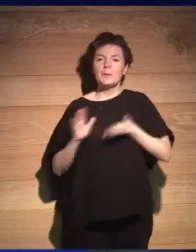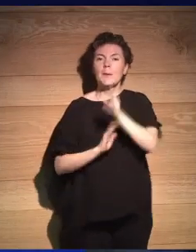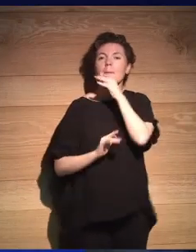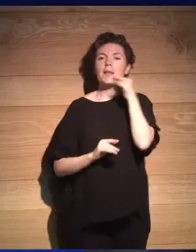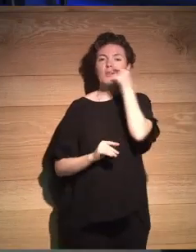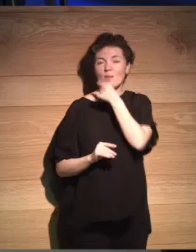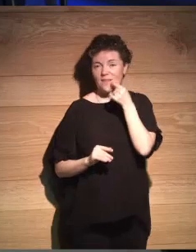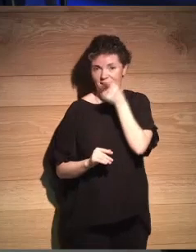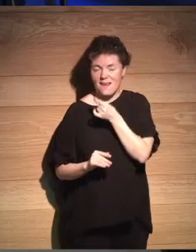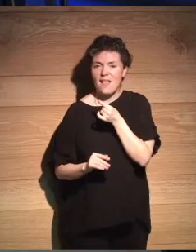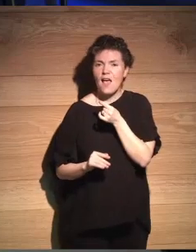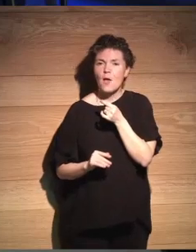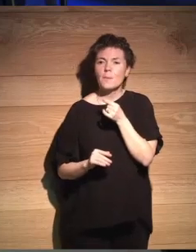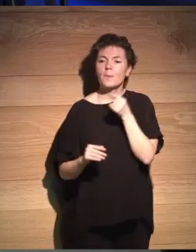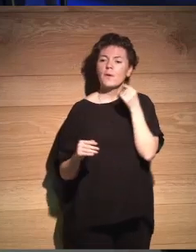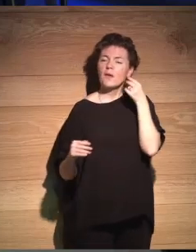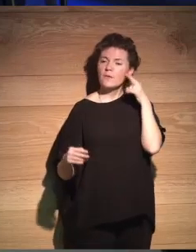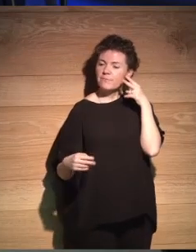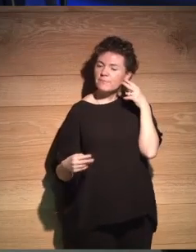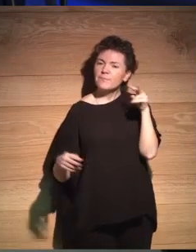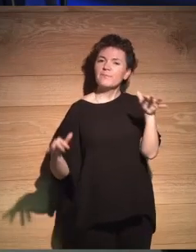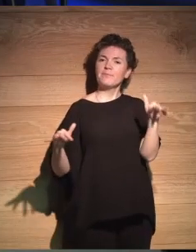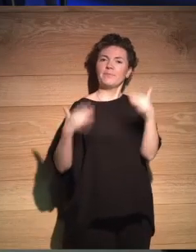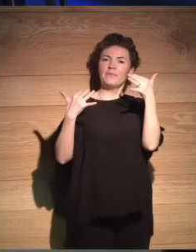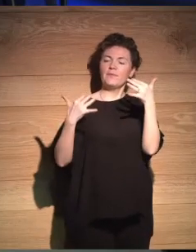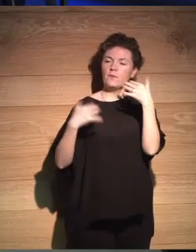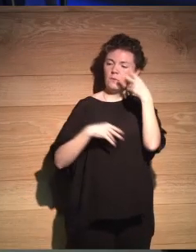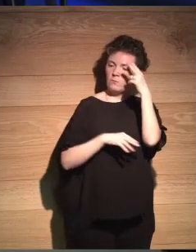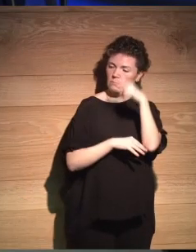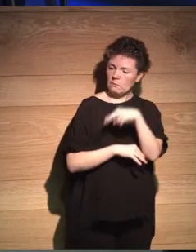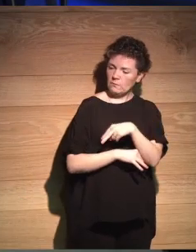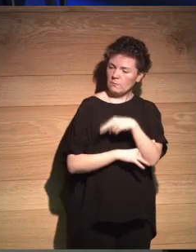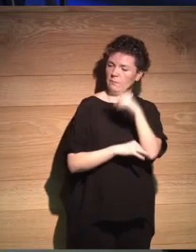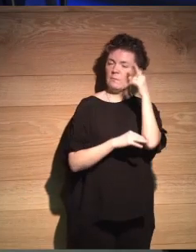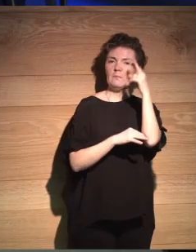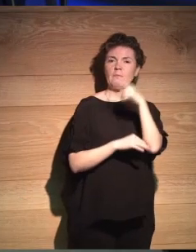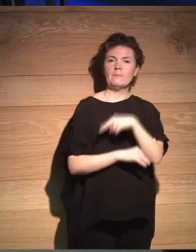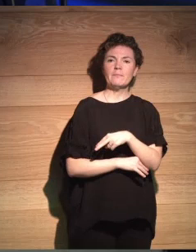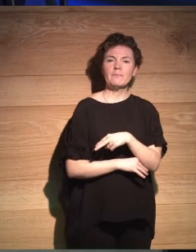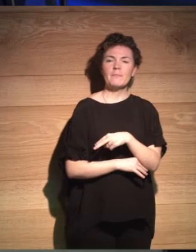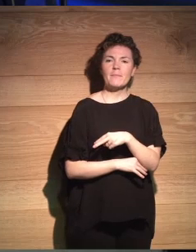se pintan los labios y que la miran a ella como de arriba abajo, la ven como